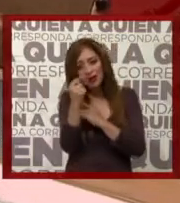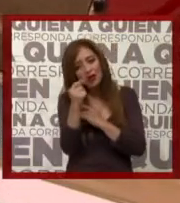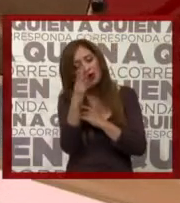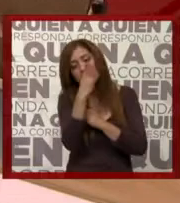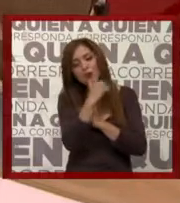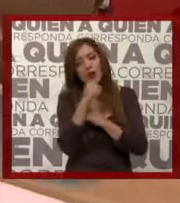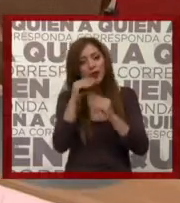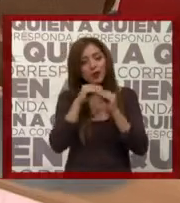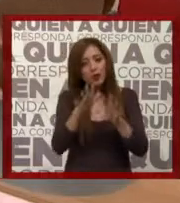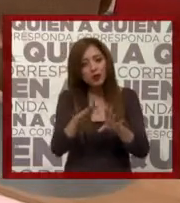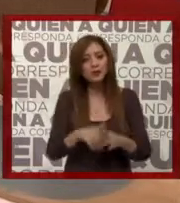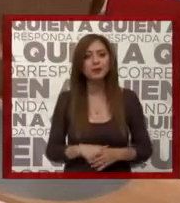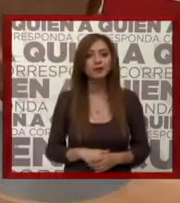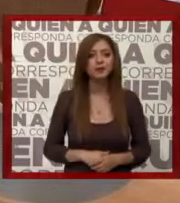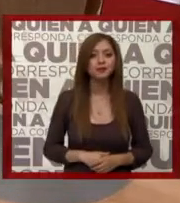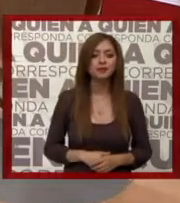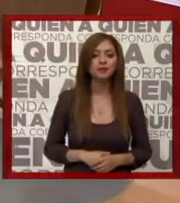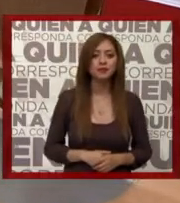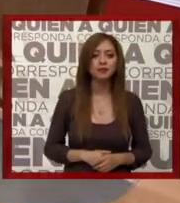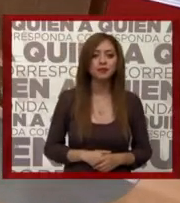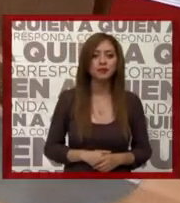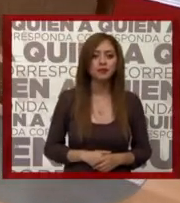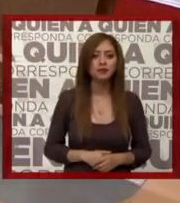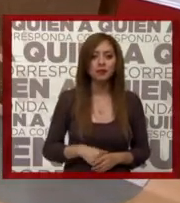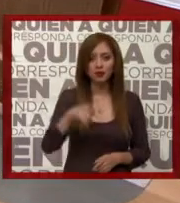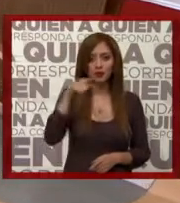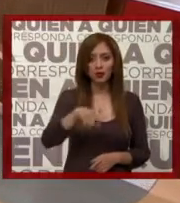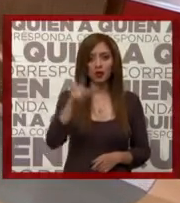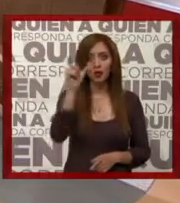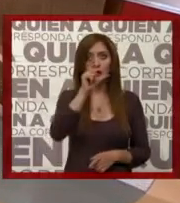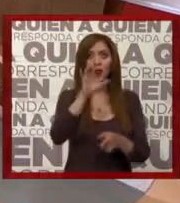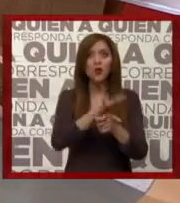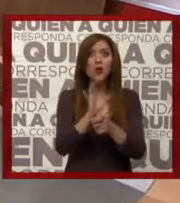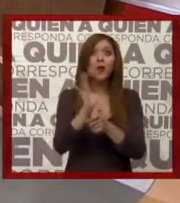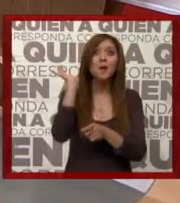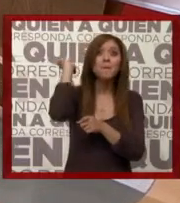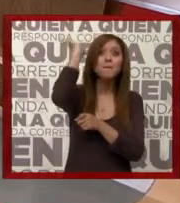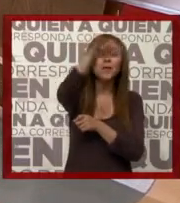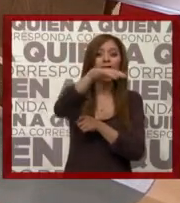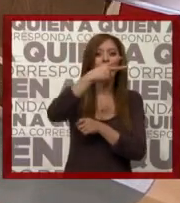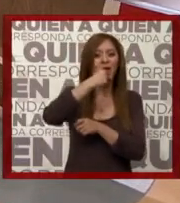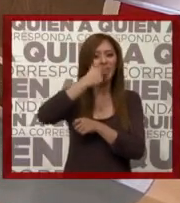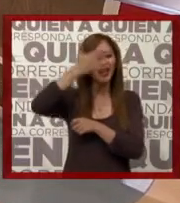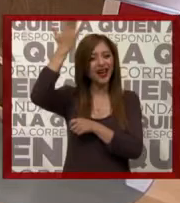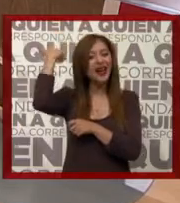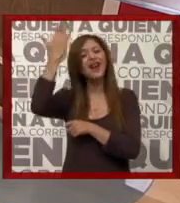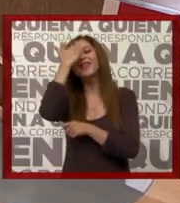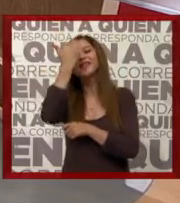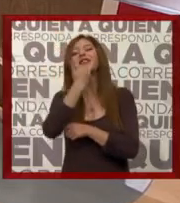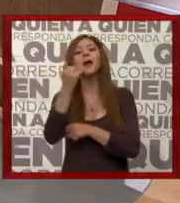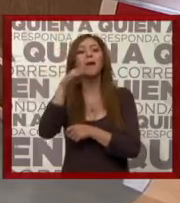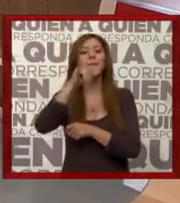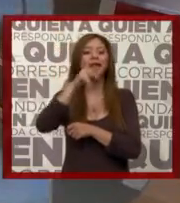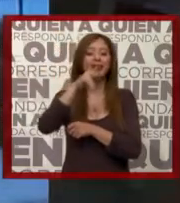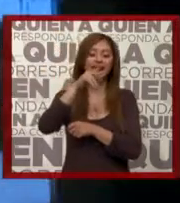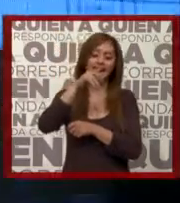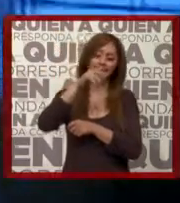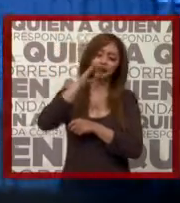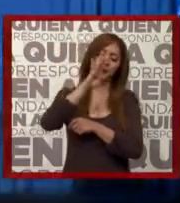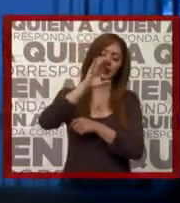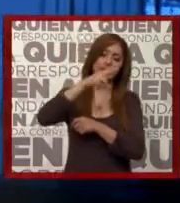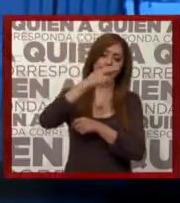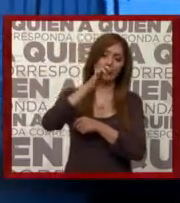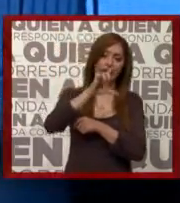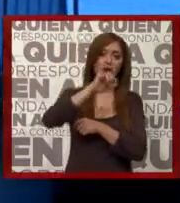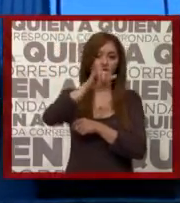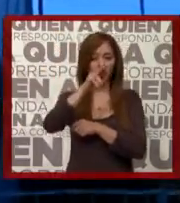No. La canasta, Michael Jordan, aquí no jugaría. ¡Wow! Pero tiene un letrero. A ver, gente de